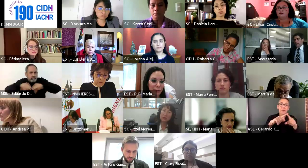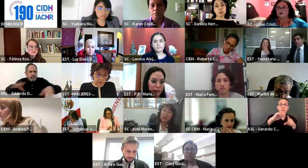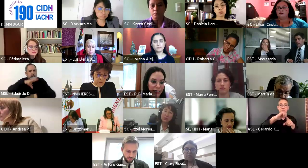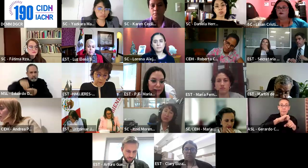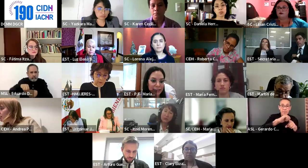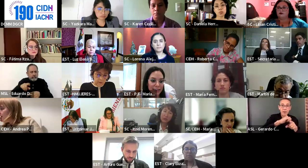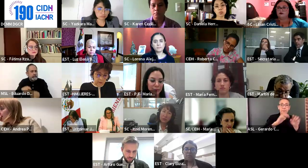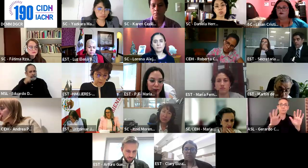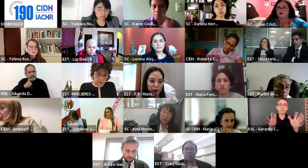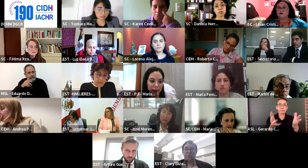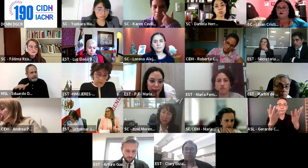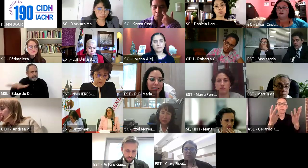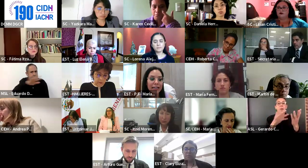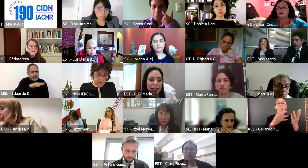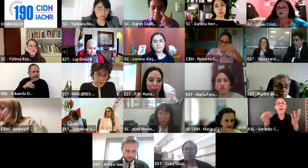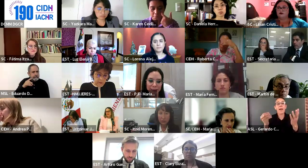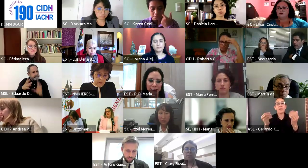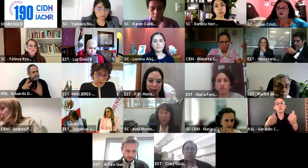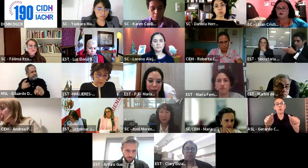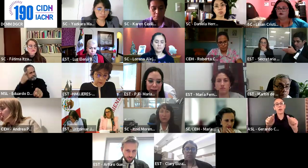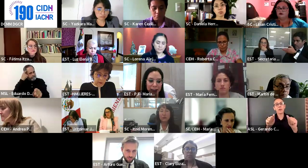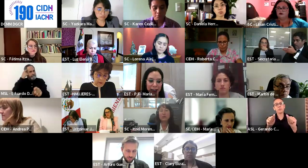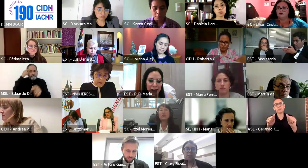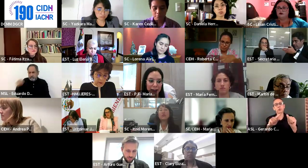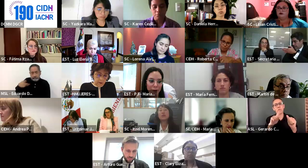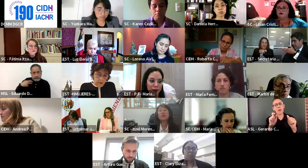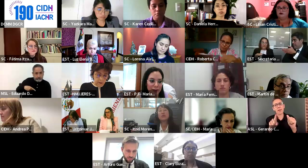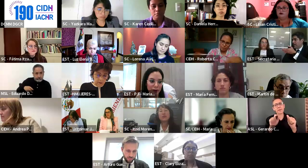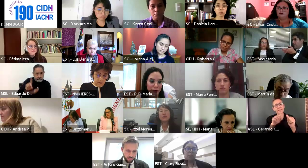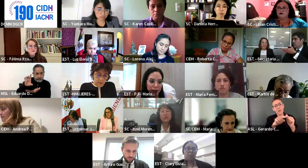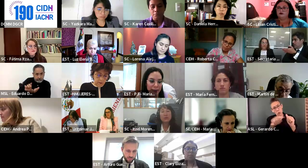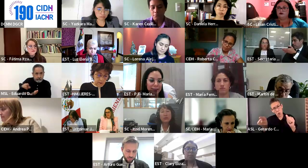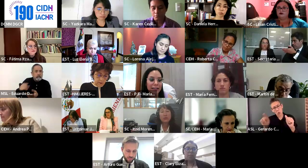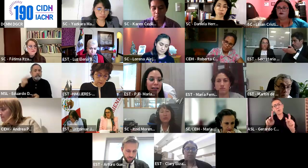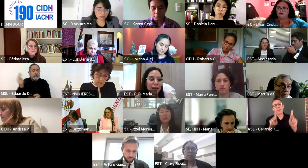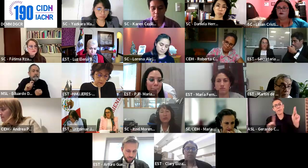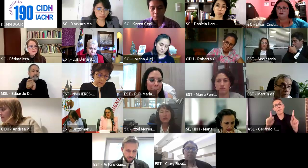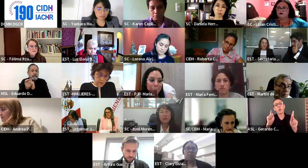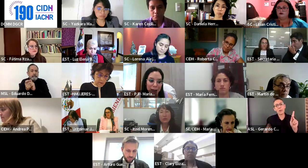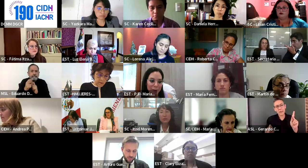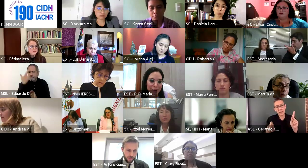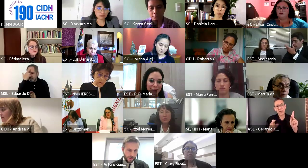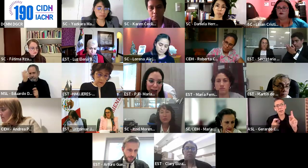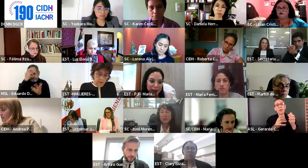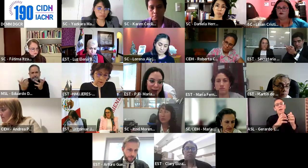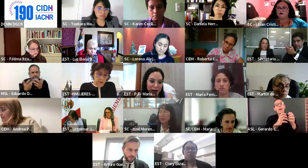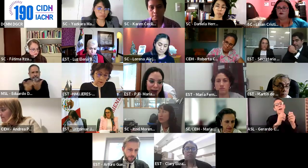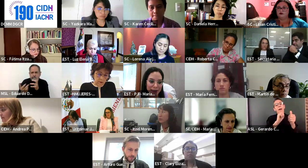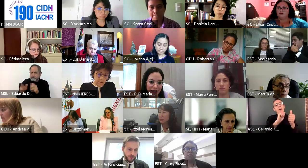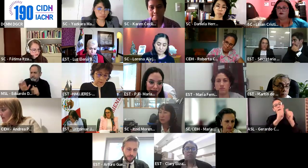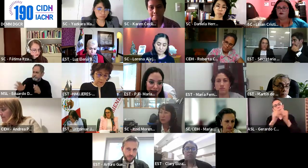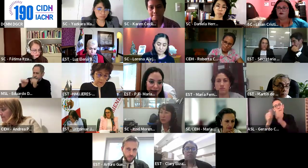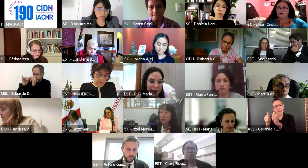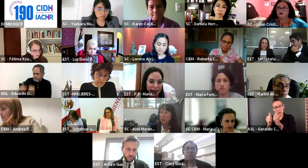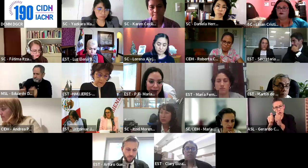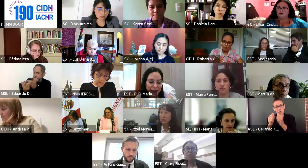se pregunta si las personas que participan requieren ajustes razonables para participar activamente